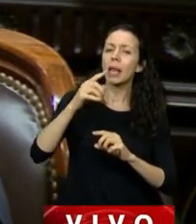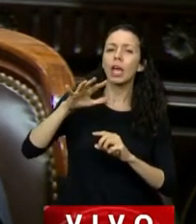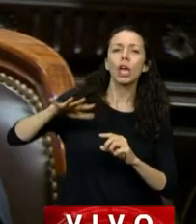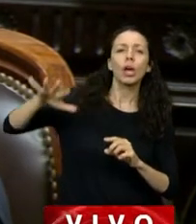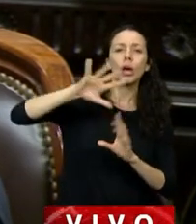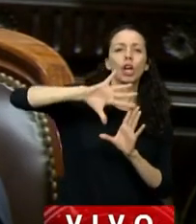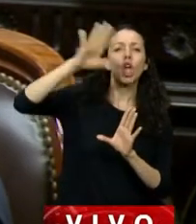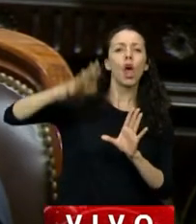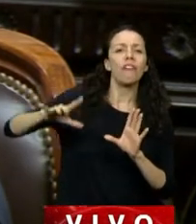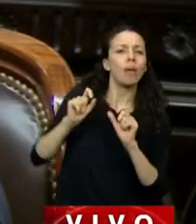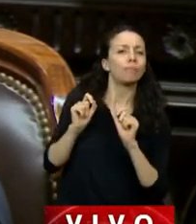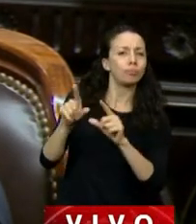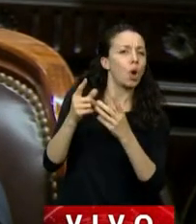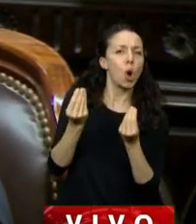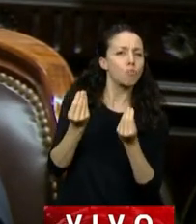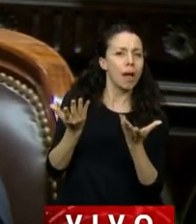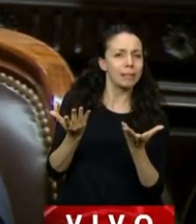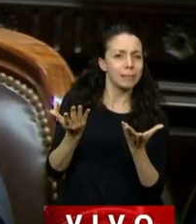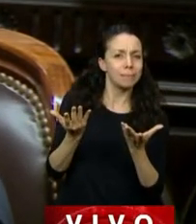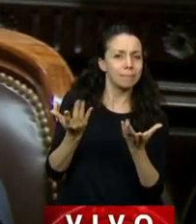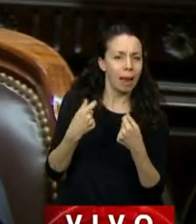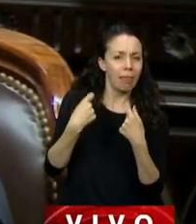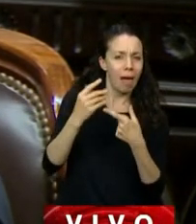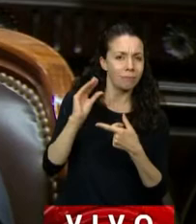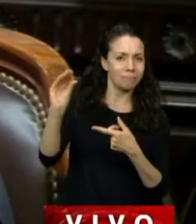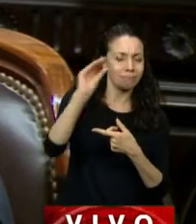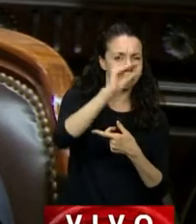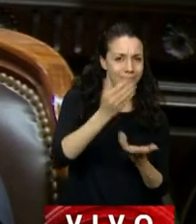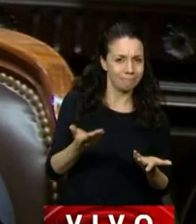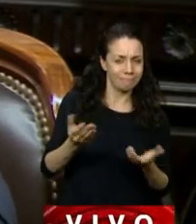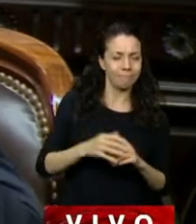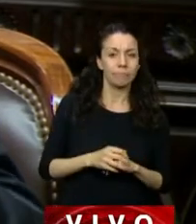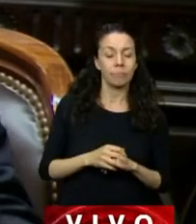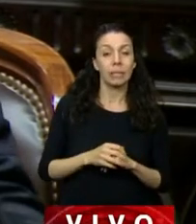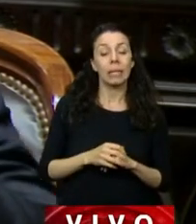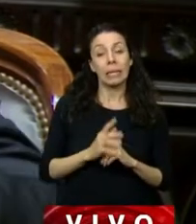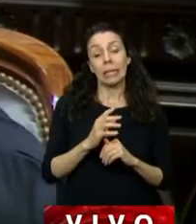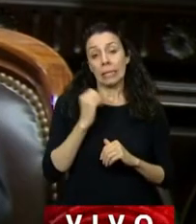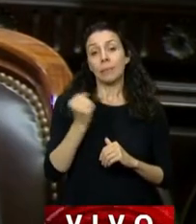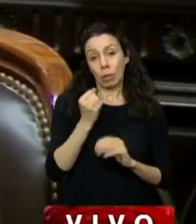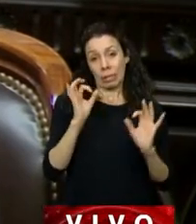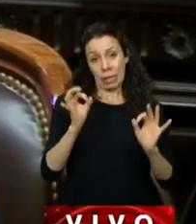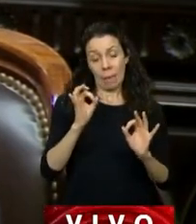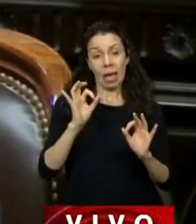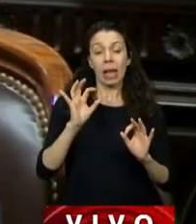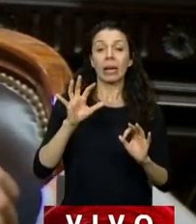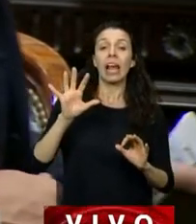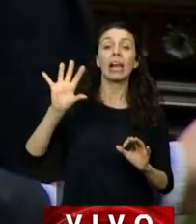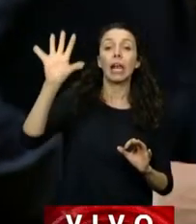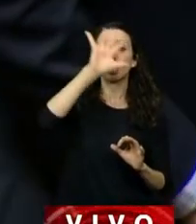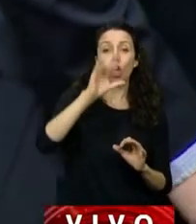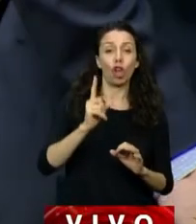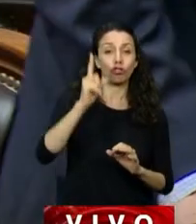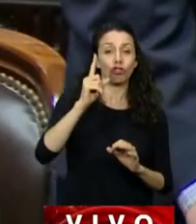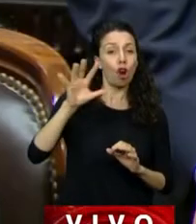Lo más importante de esto, señor presidente, es que también que tenemos que contemplar que esta región norte es la región donde